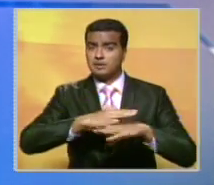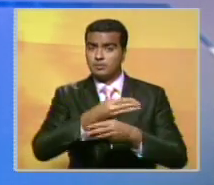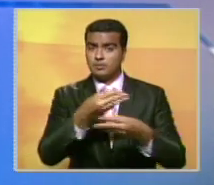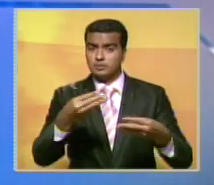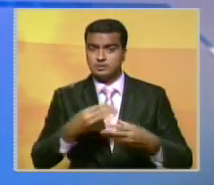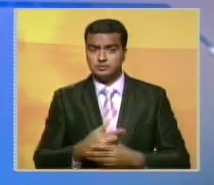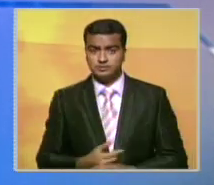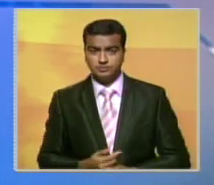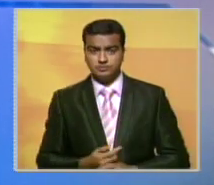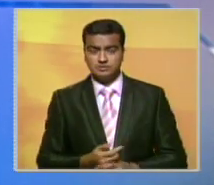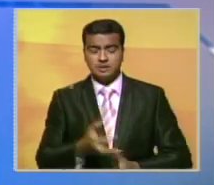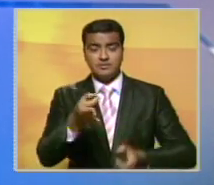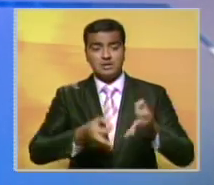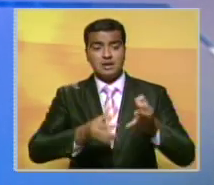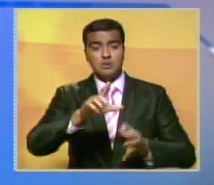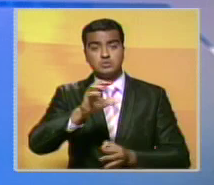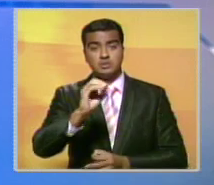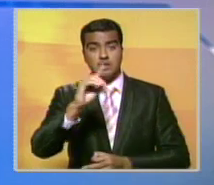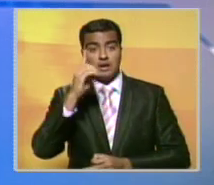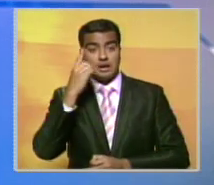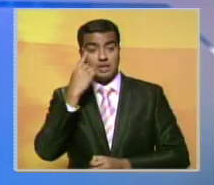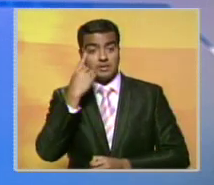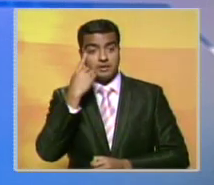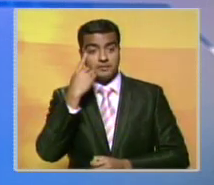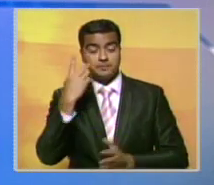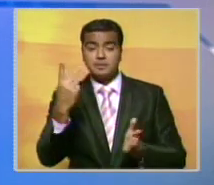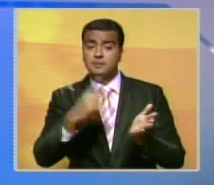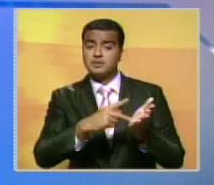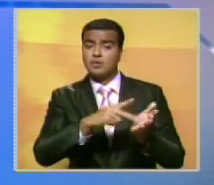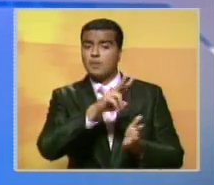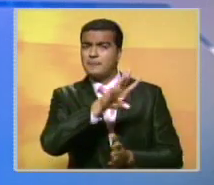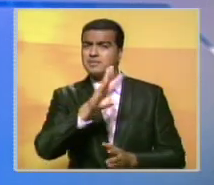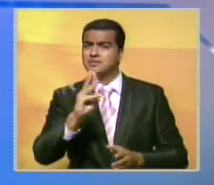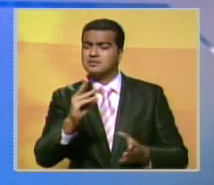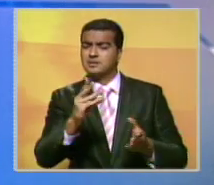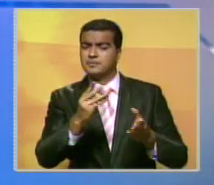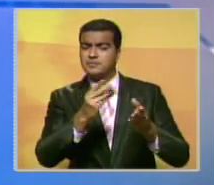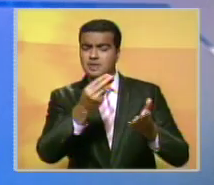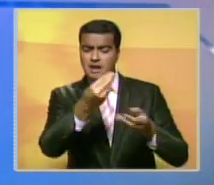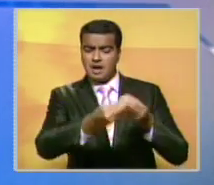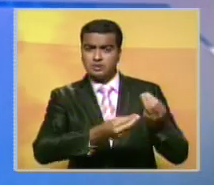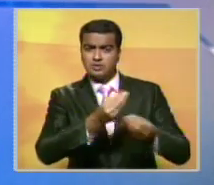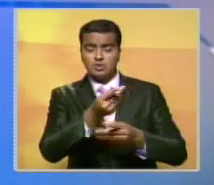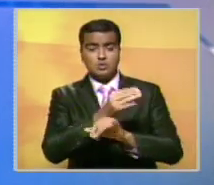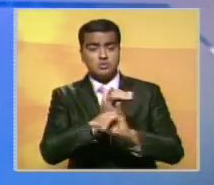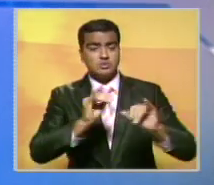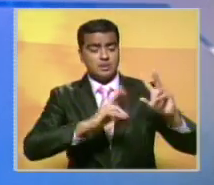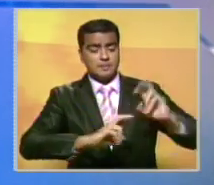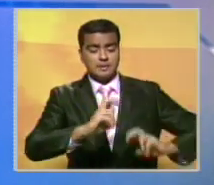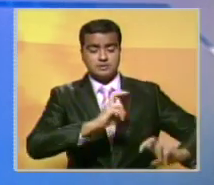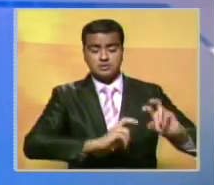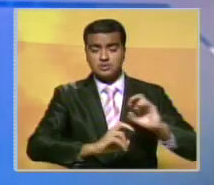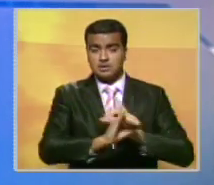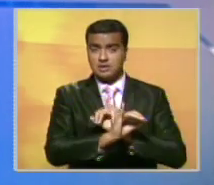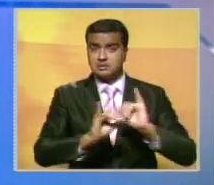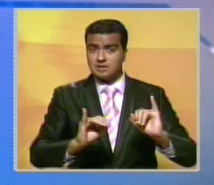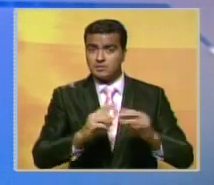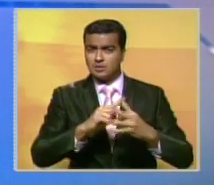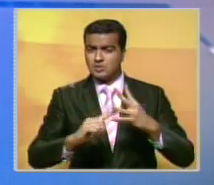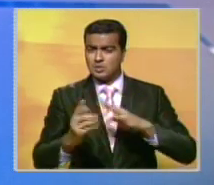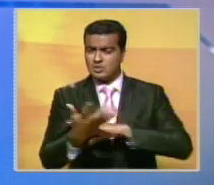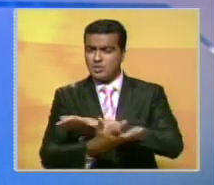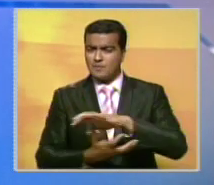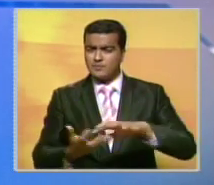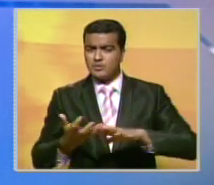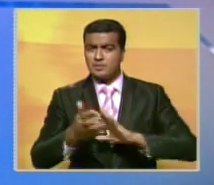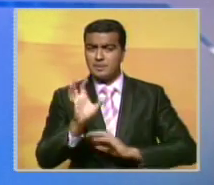Público la fiscal Luis Ortega Díaz presentó 26 actos conclusivos de las investigaciones que llevan adelante por los hechos violentos